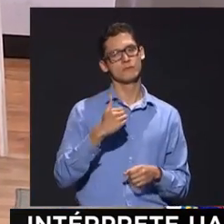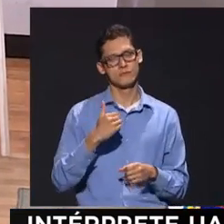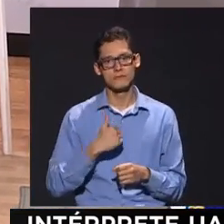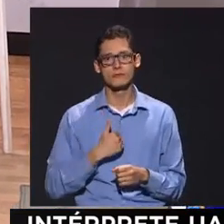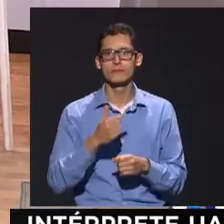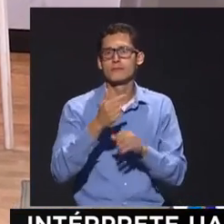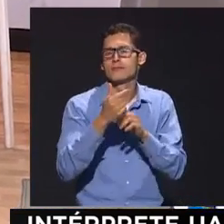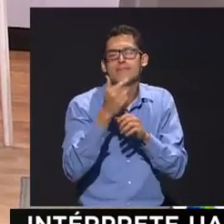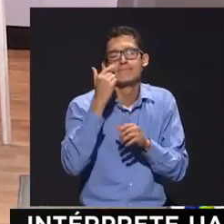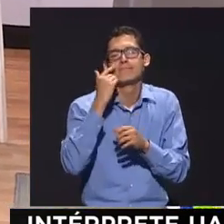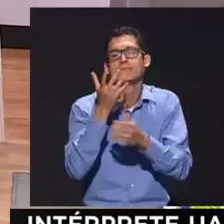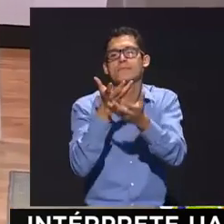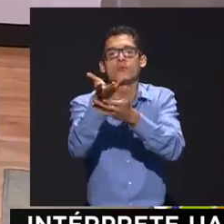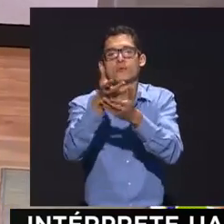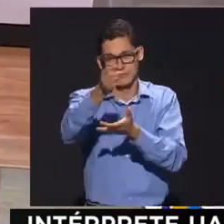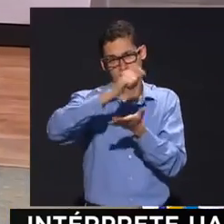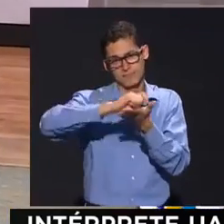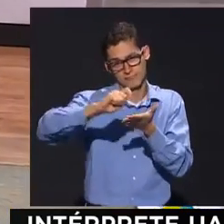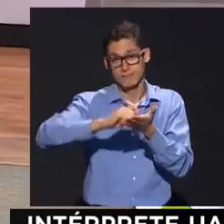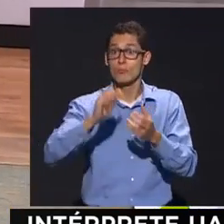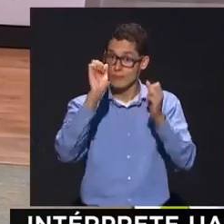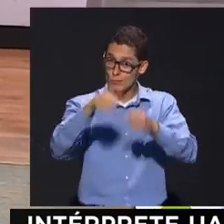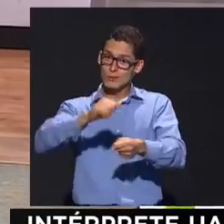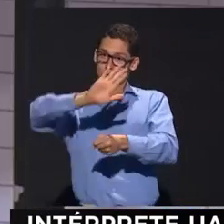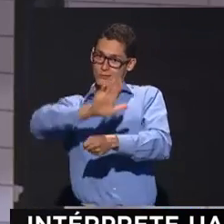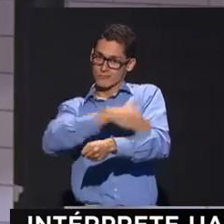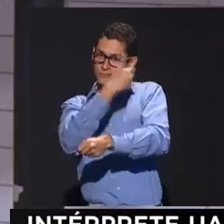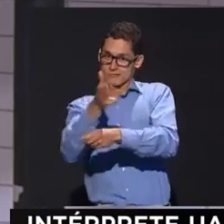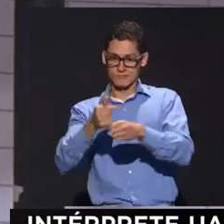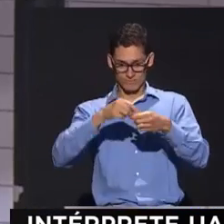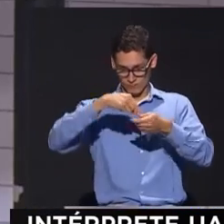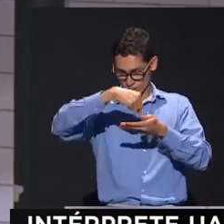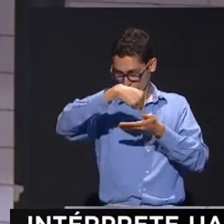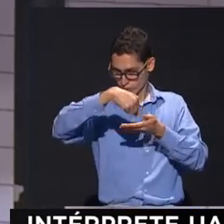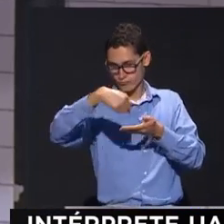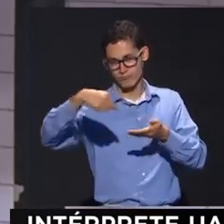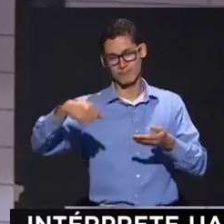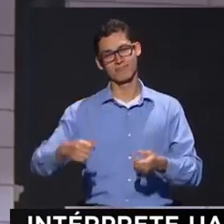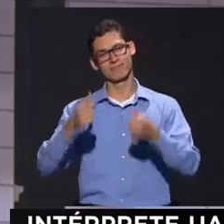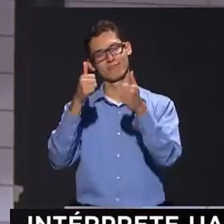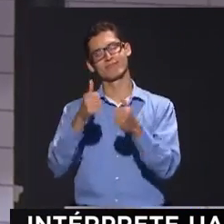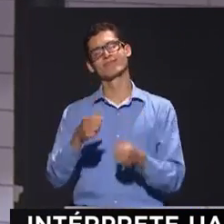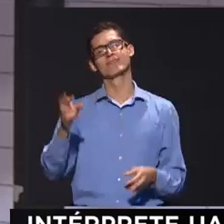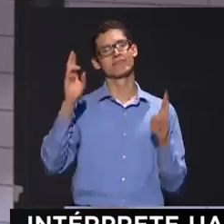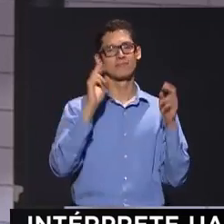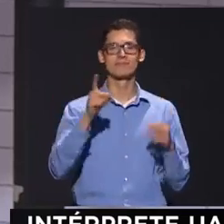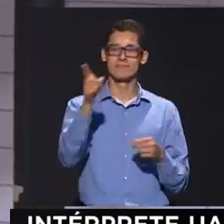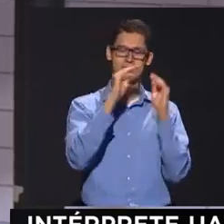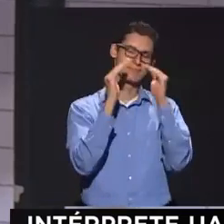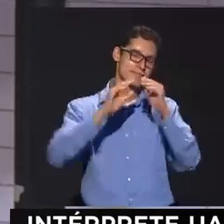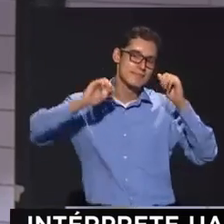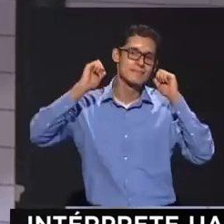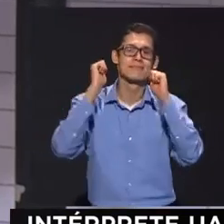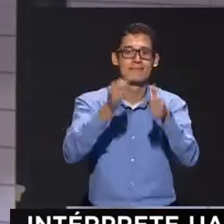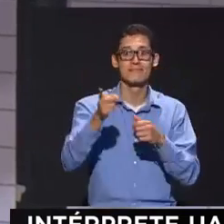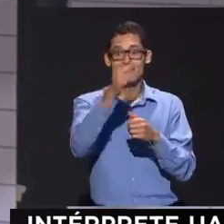diviertan se entendamos que somos compositores y como siempre les deseo una hermosa experiencia en casa y que todos